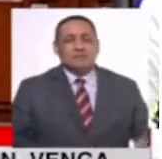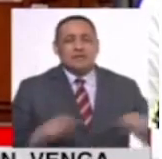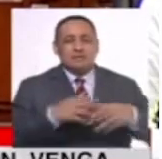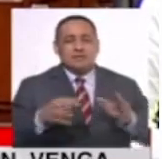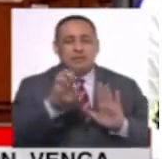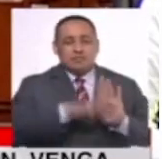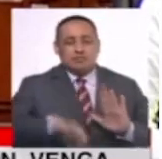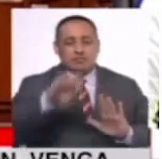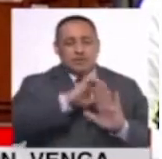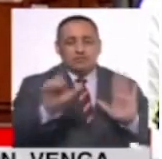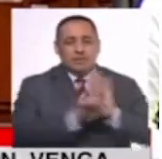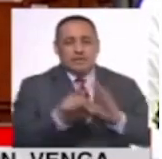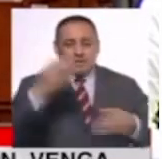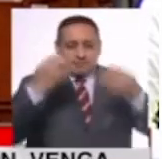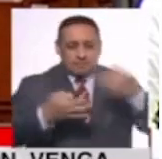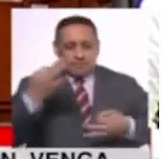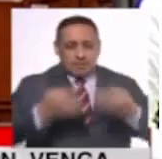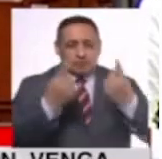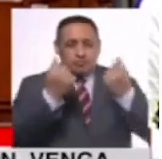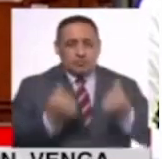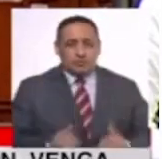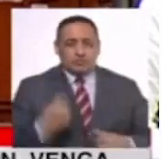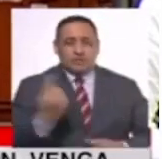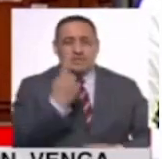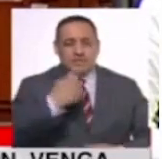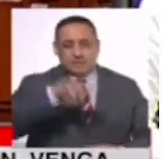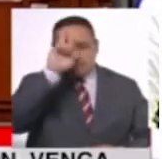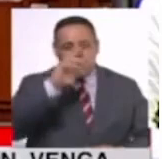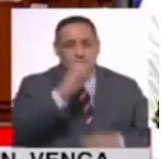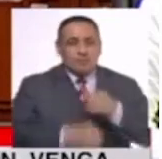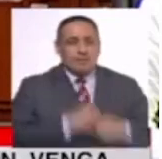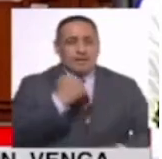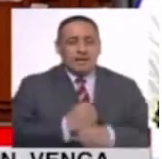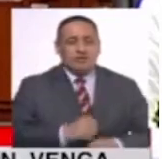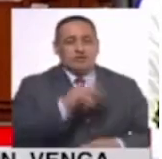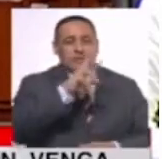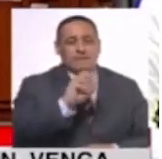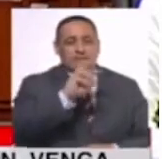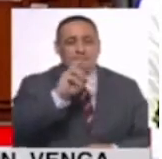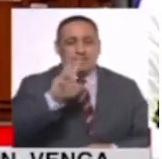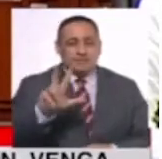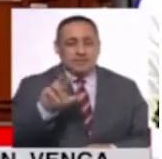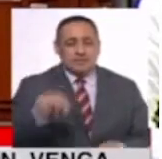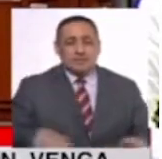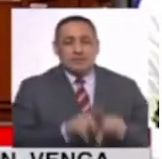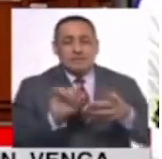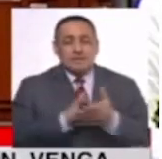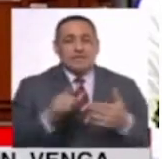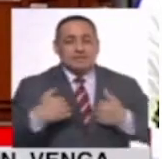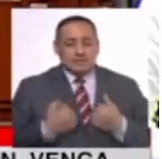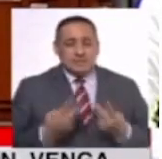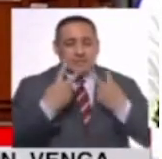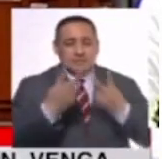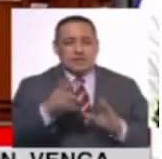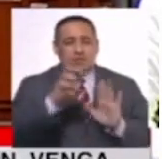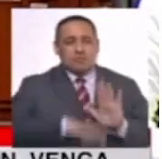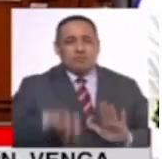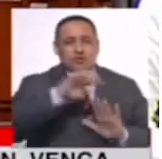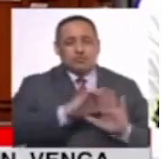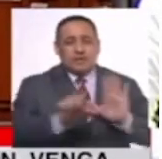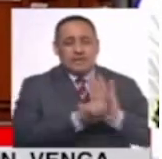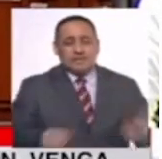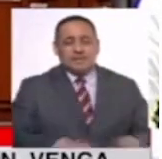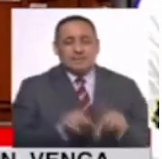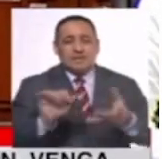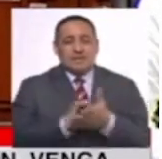del proyecto de ley del Presupuesto General de la República para el año fiscal 2023, así como de los proyectos de ley